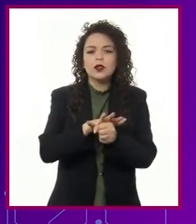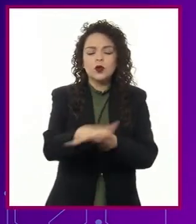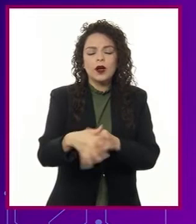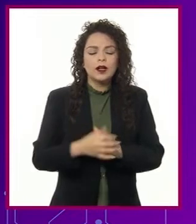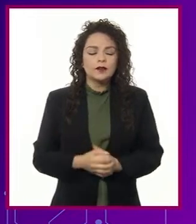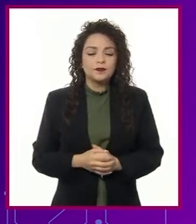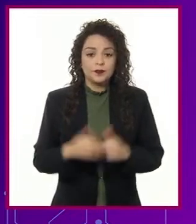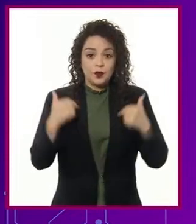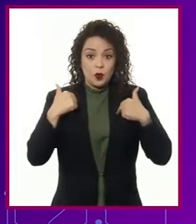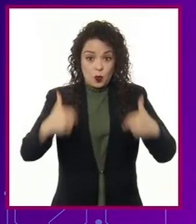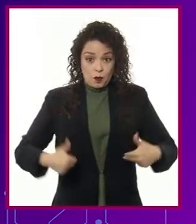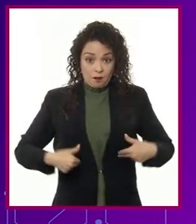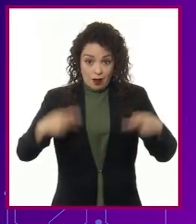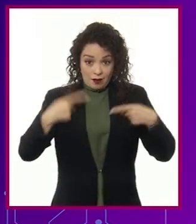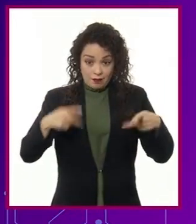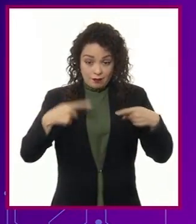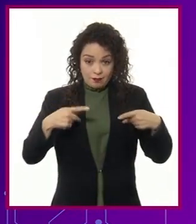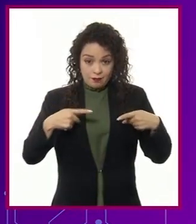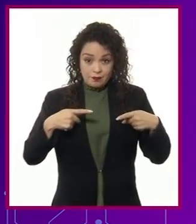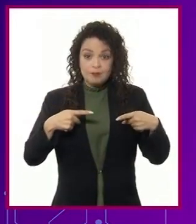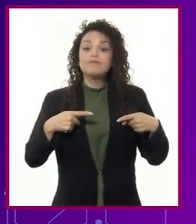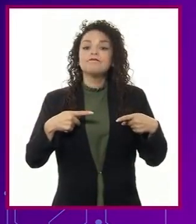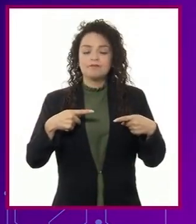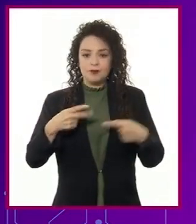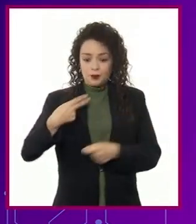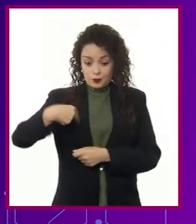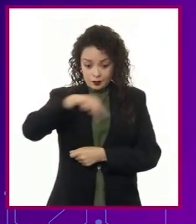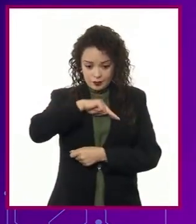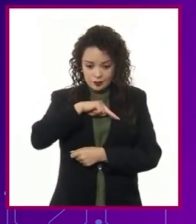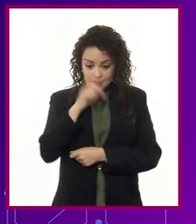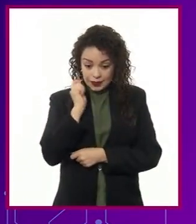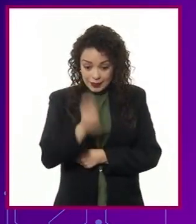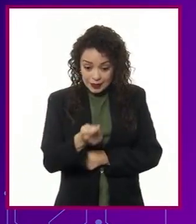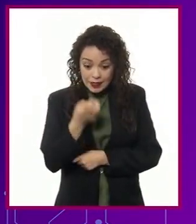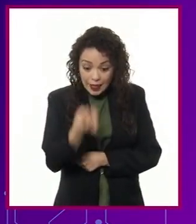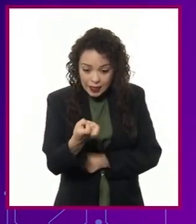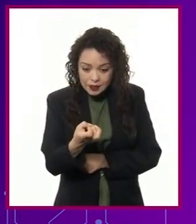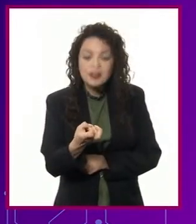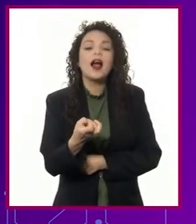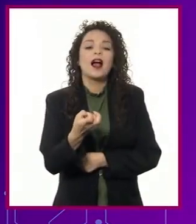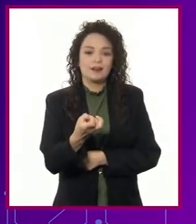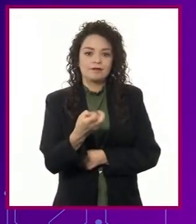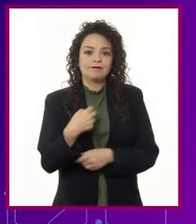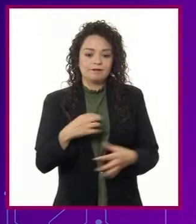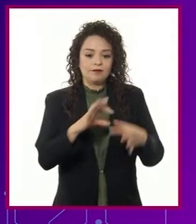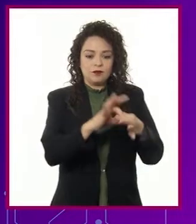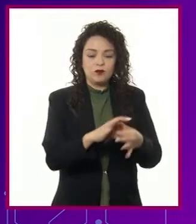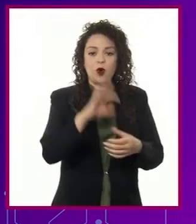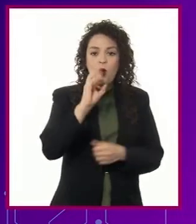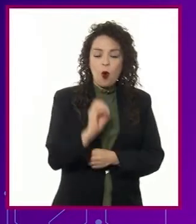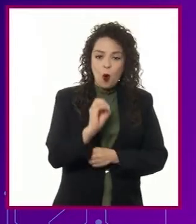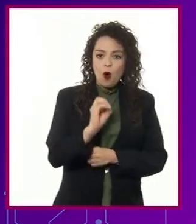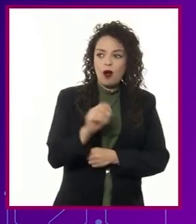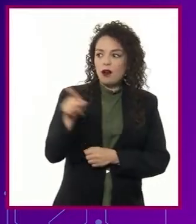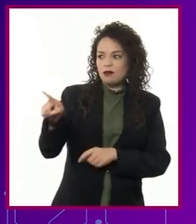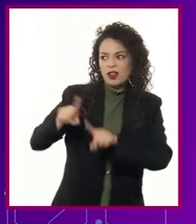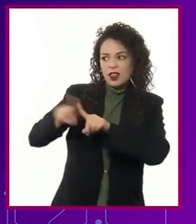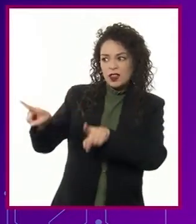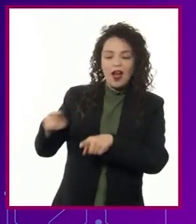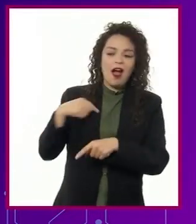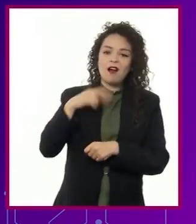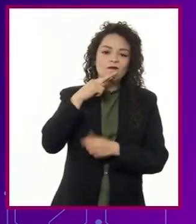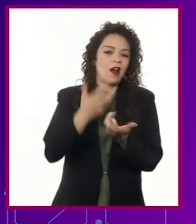los humanos nos vamos con lo que son como nosotros y nos separamos, al menos cognitivamente, de los que son